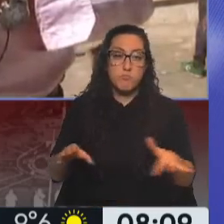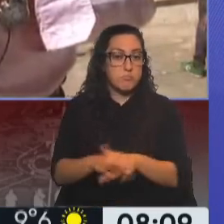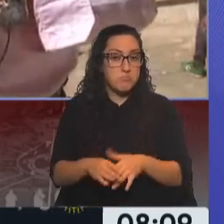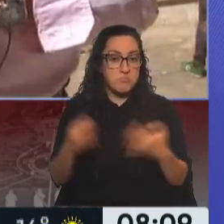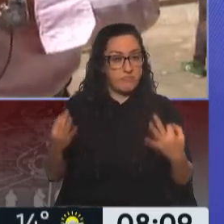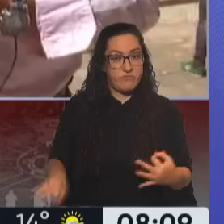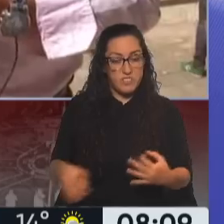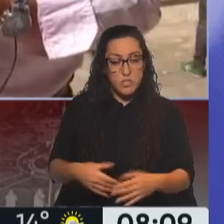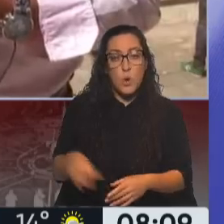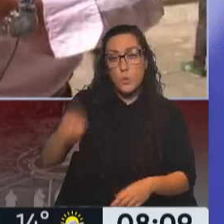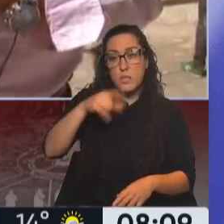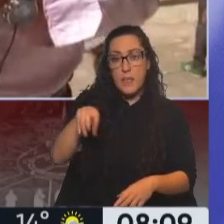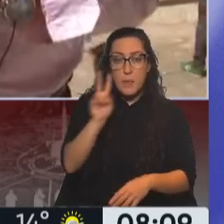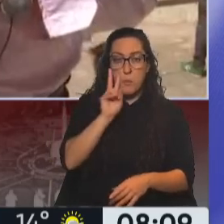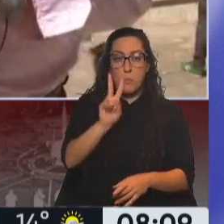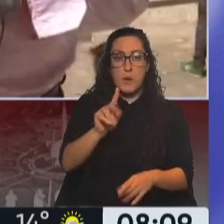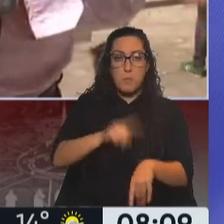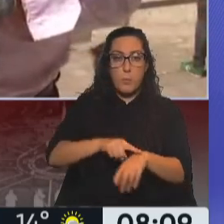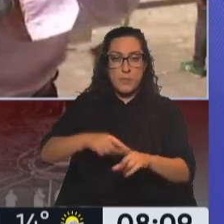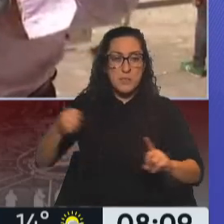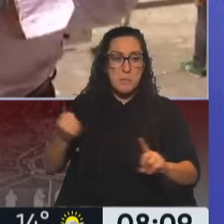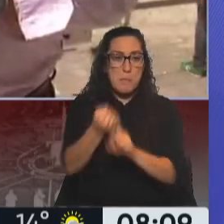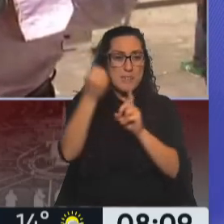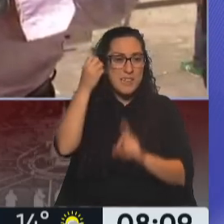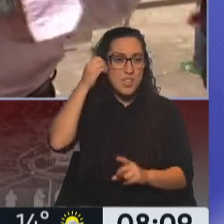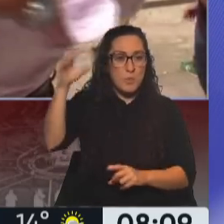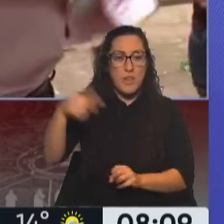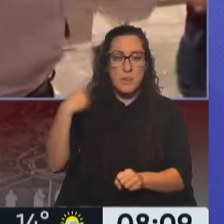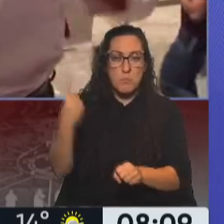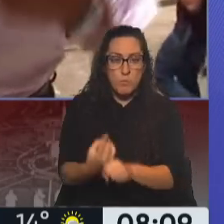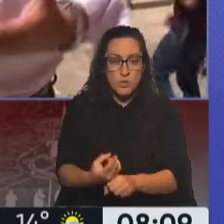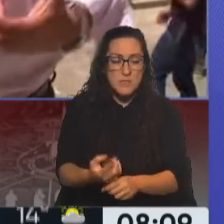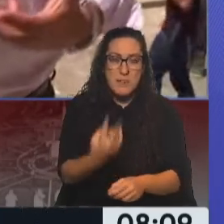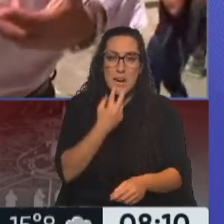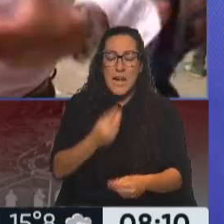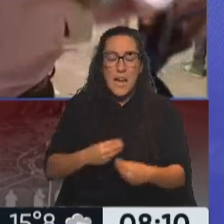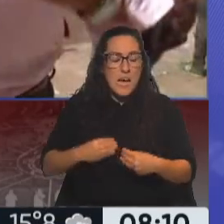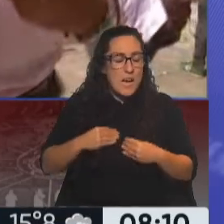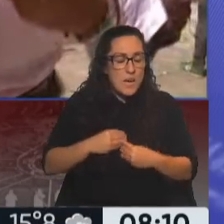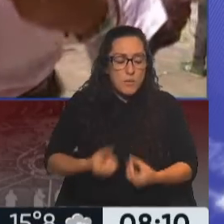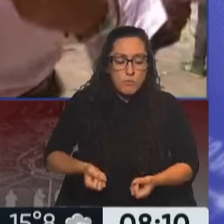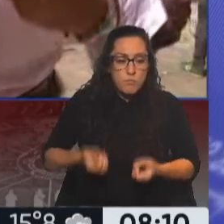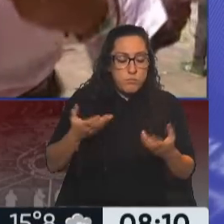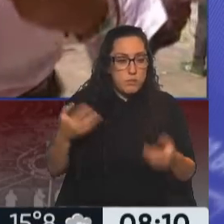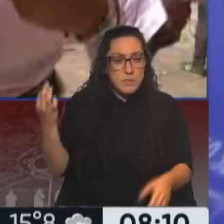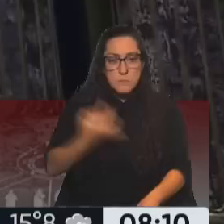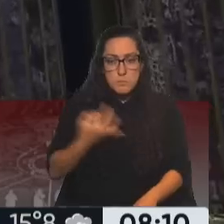vieron lo que fue ese momento, ¿no? Impactante, inolvidable. Se sentía una energía muy especial.